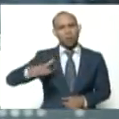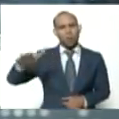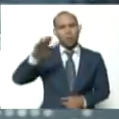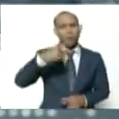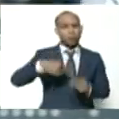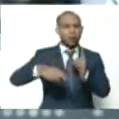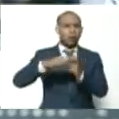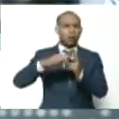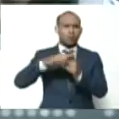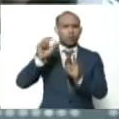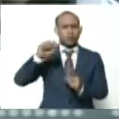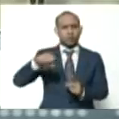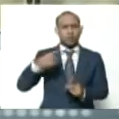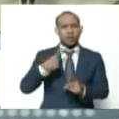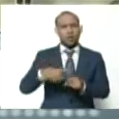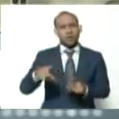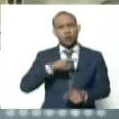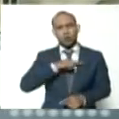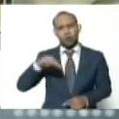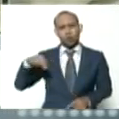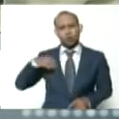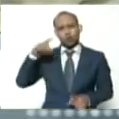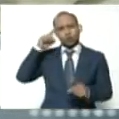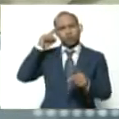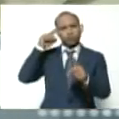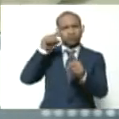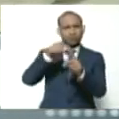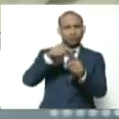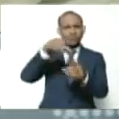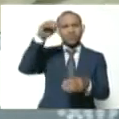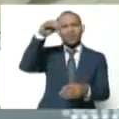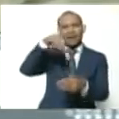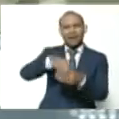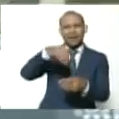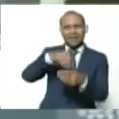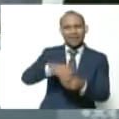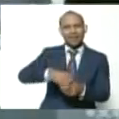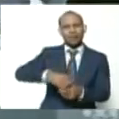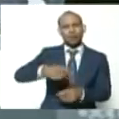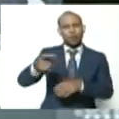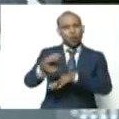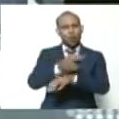positivo. Nosotros tenemos que ir a gobernar desde el pueblo,